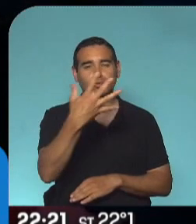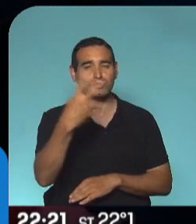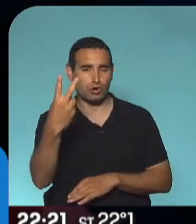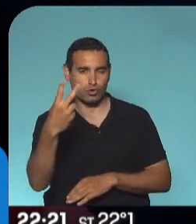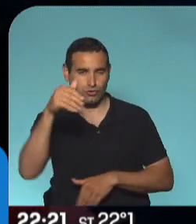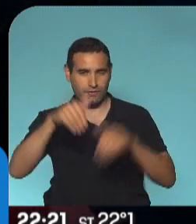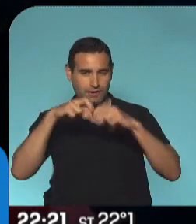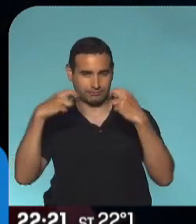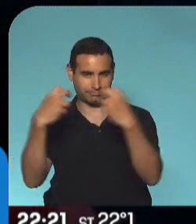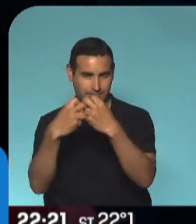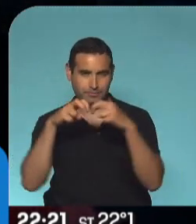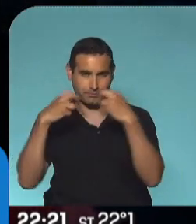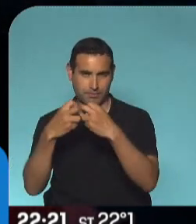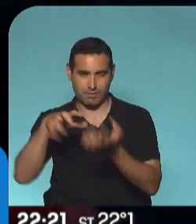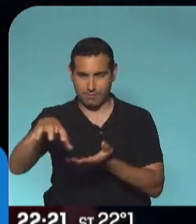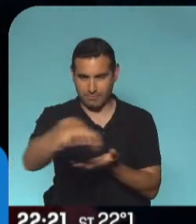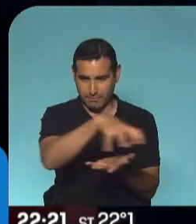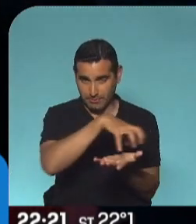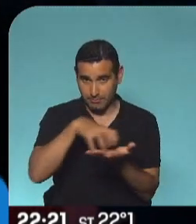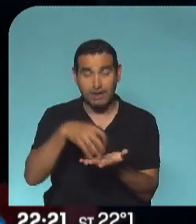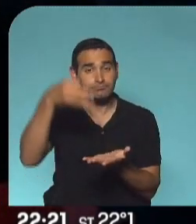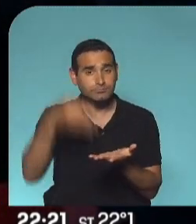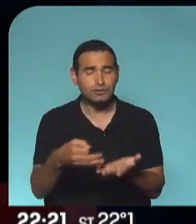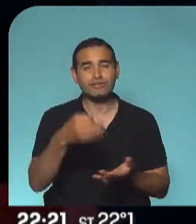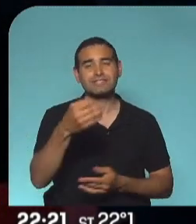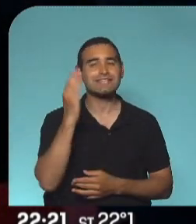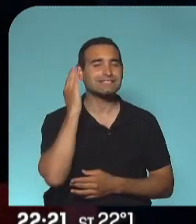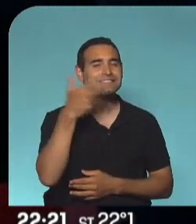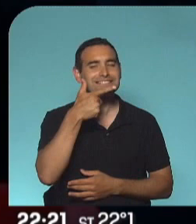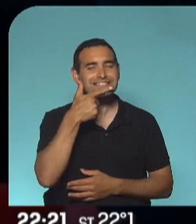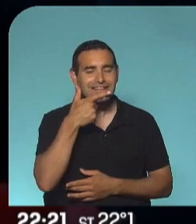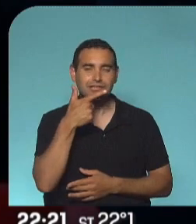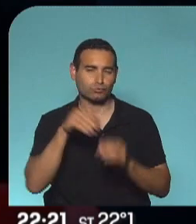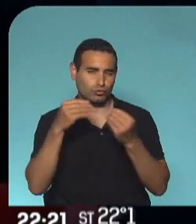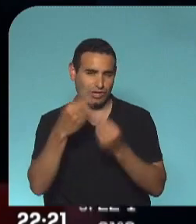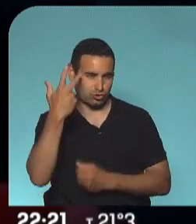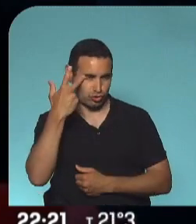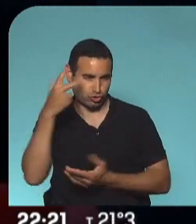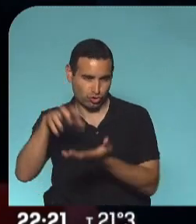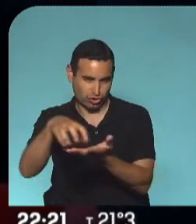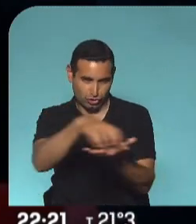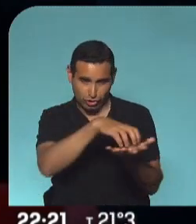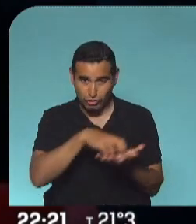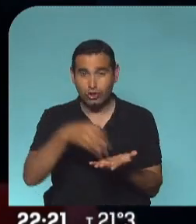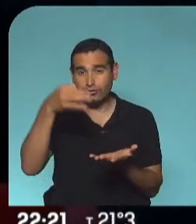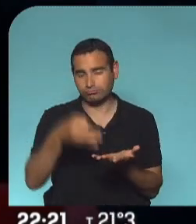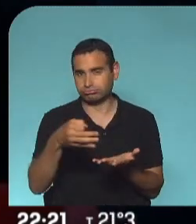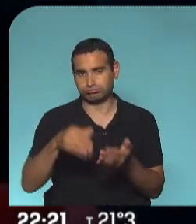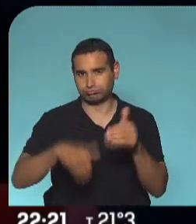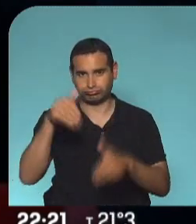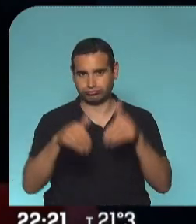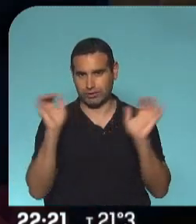juego en los consejos distritales, lo que equivale a 17 de los 18 distritos, con una afluencia récord a las